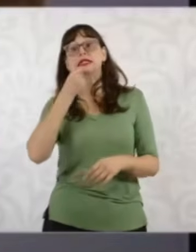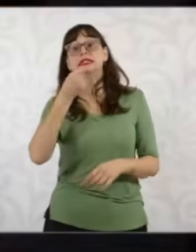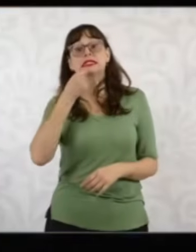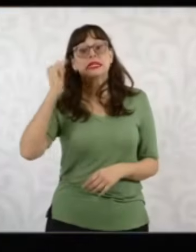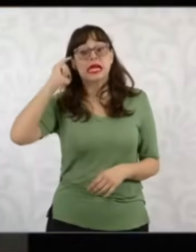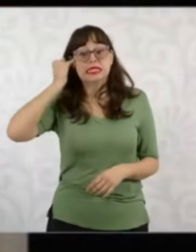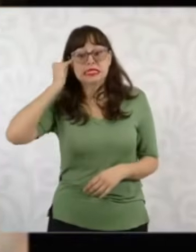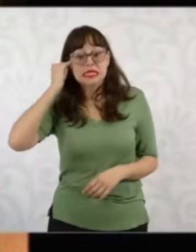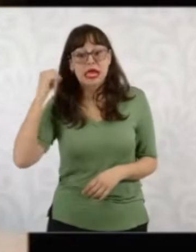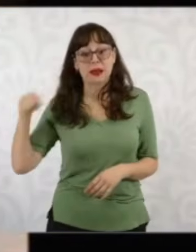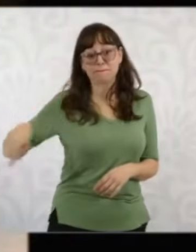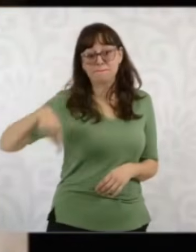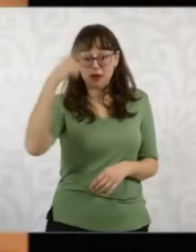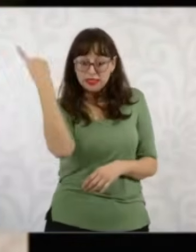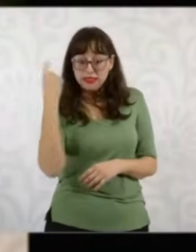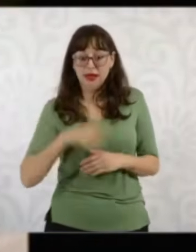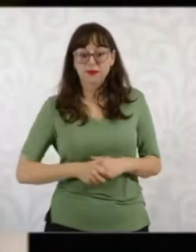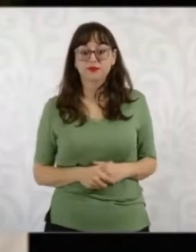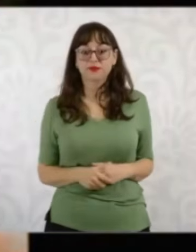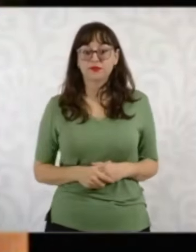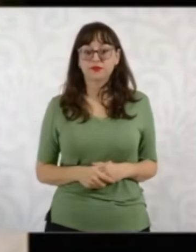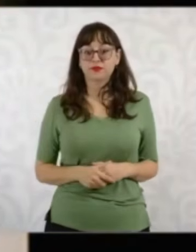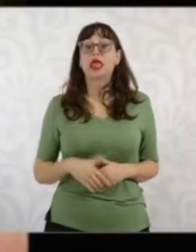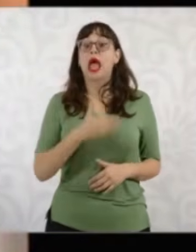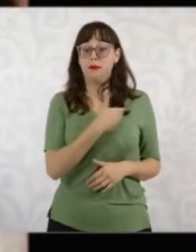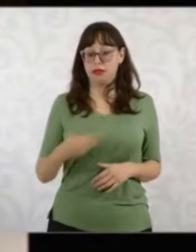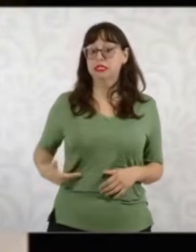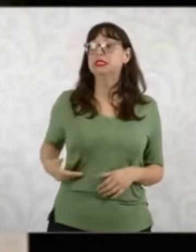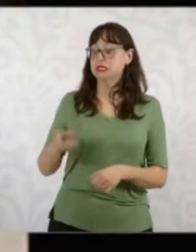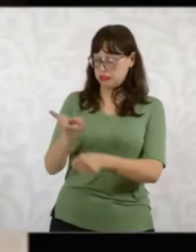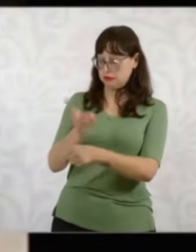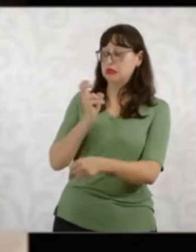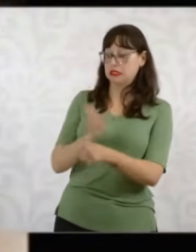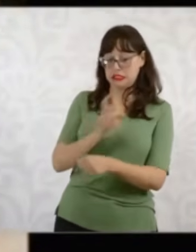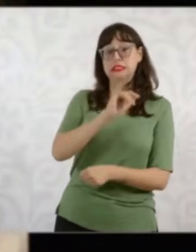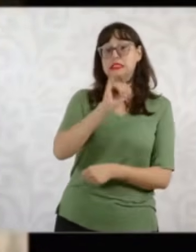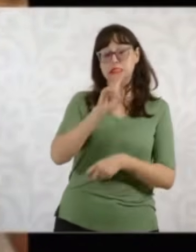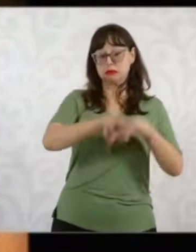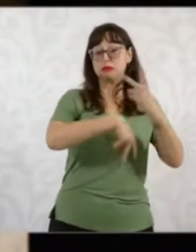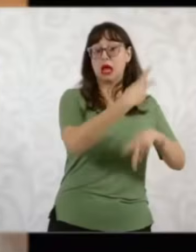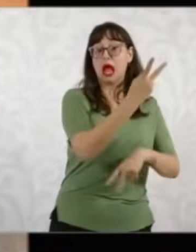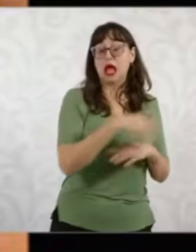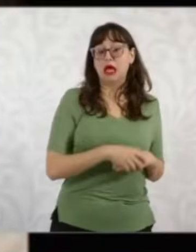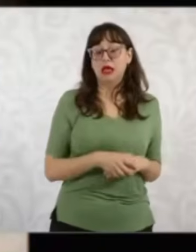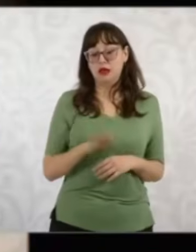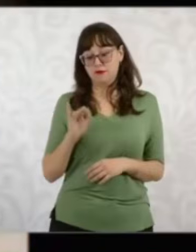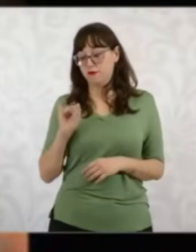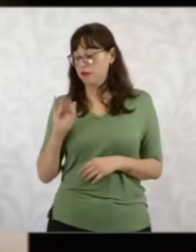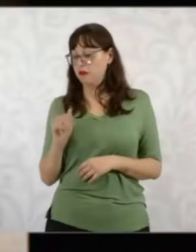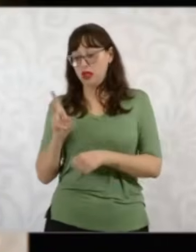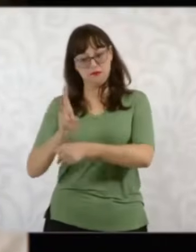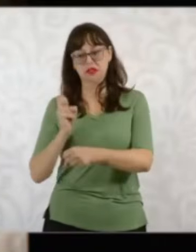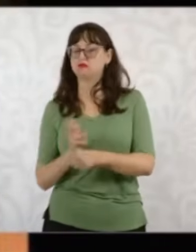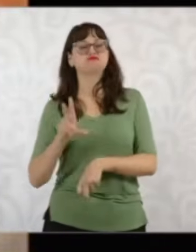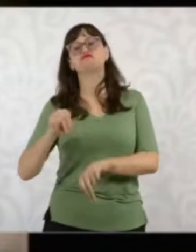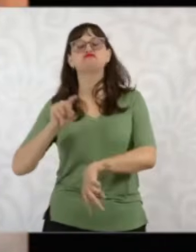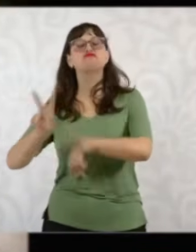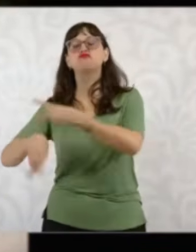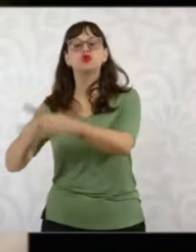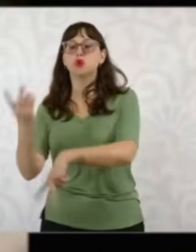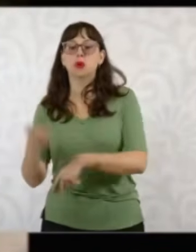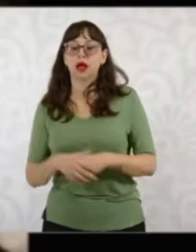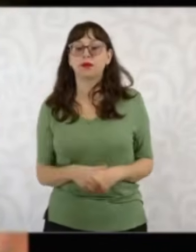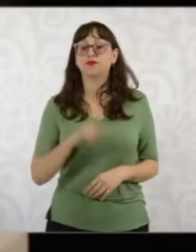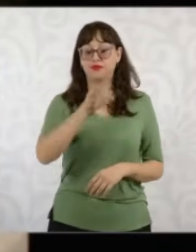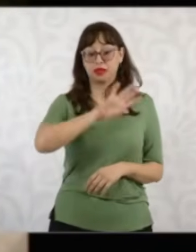para ser congruentes. O sea, a las invitaciones de Trump sí va, a las de FIFA no. Va a ir a un partido en Nueva York, va a ver el juego entre